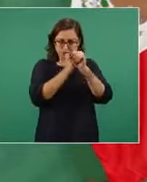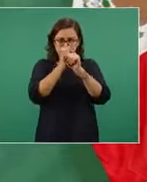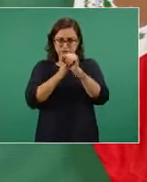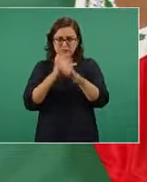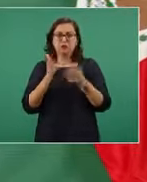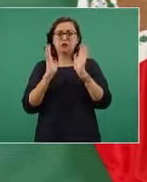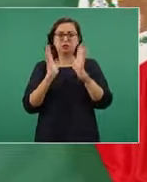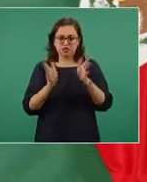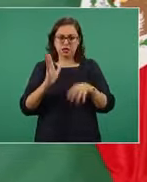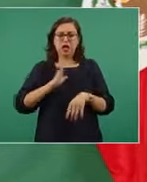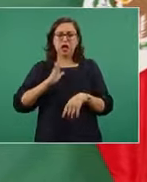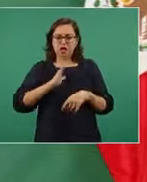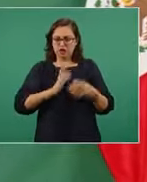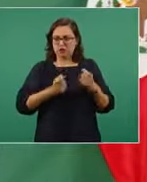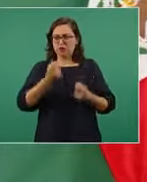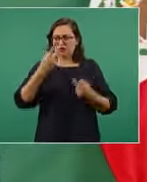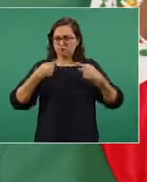detenidos